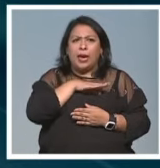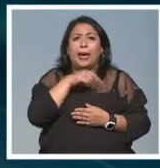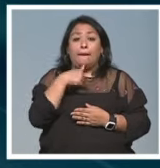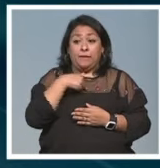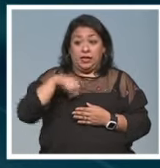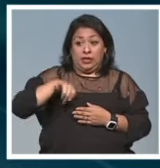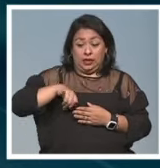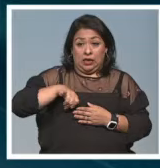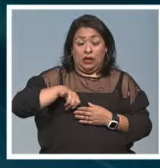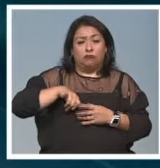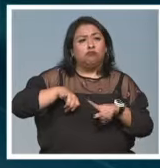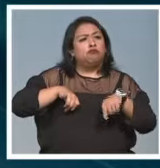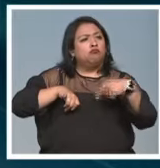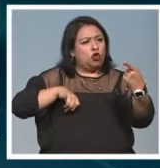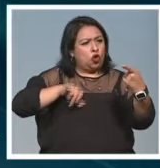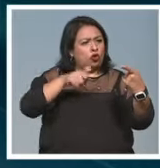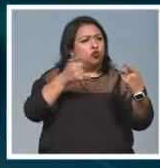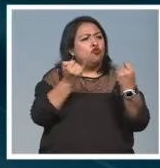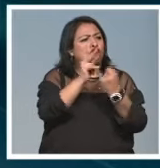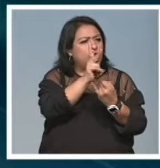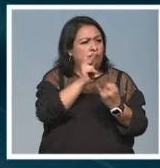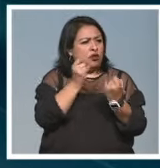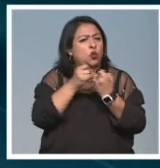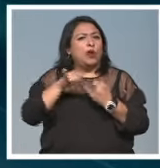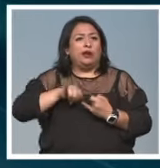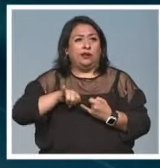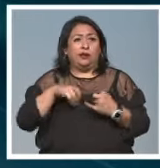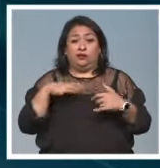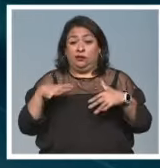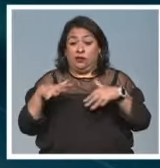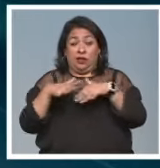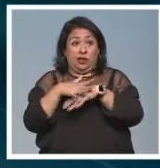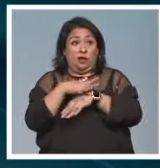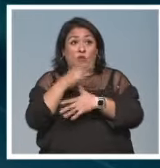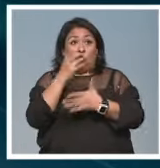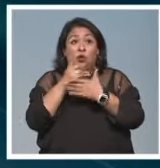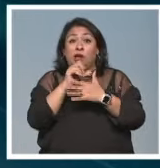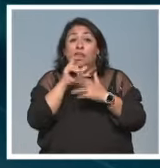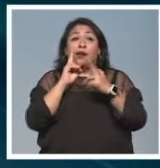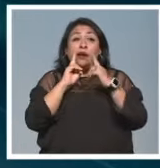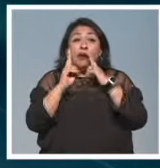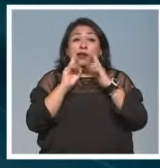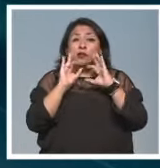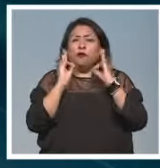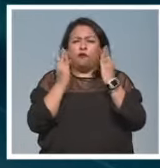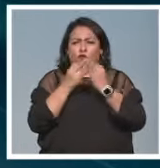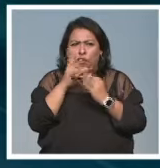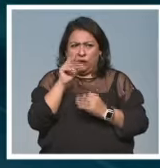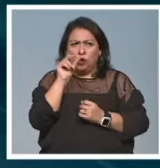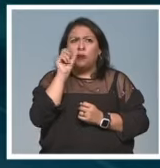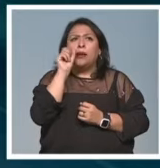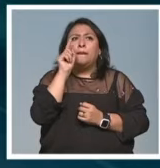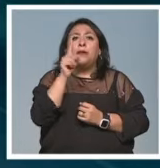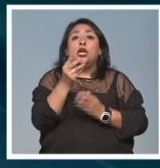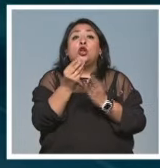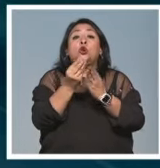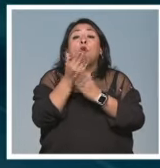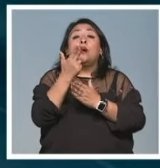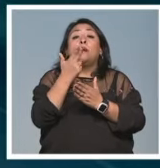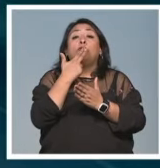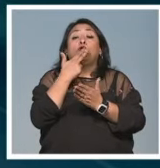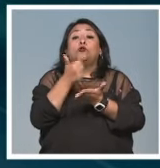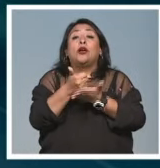me interesa, le puede interesar a alguien más. Los cambios no solo se dan en la narrativa o formatos, sino también con las nuevas